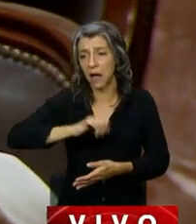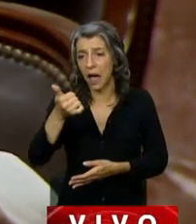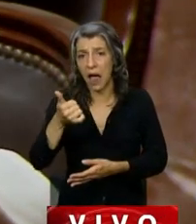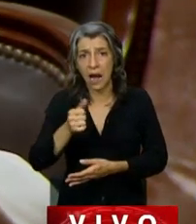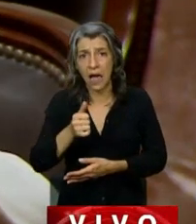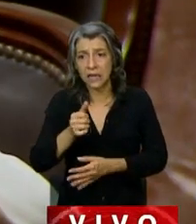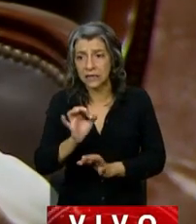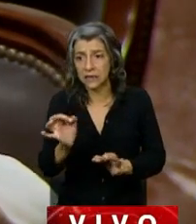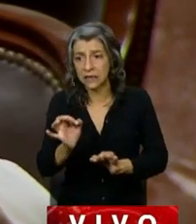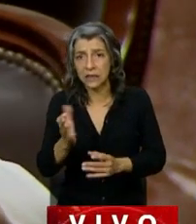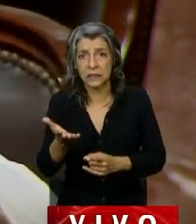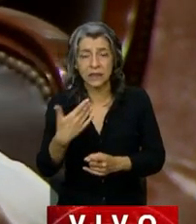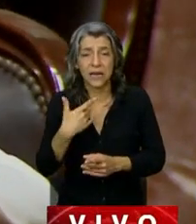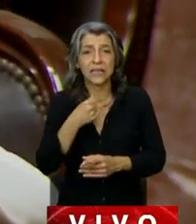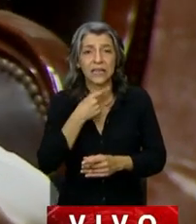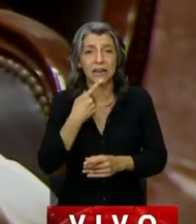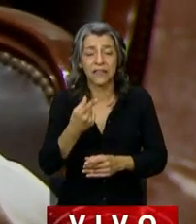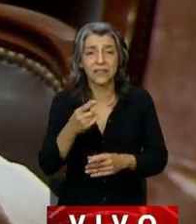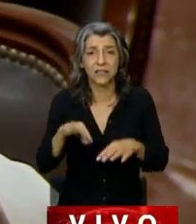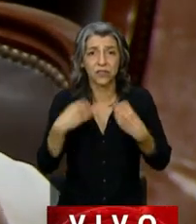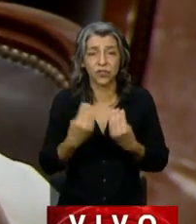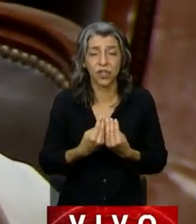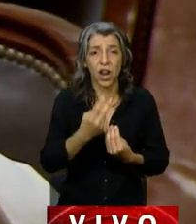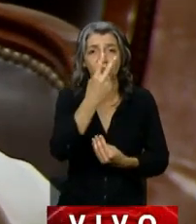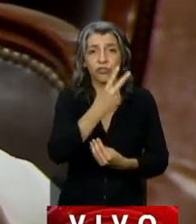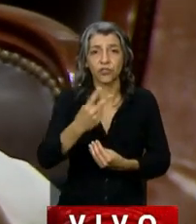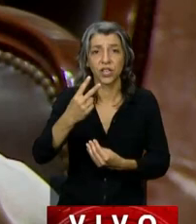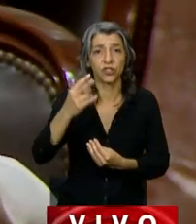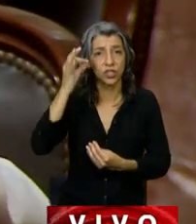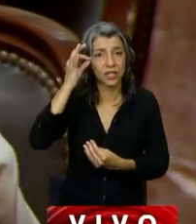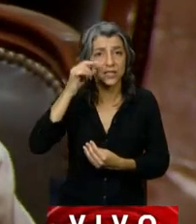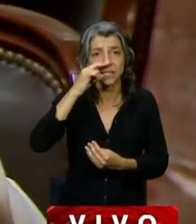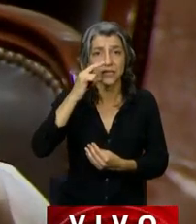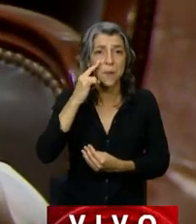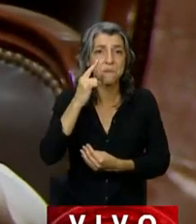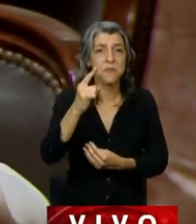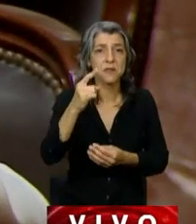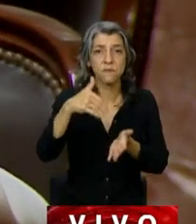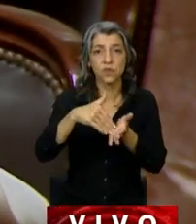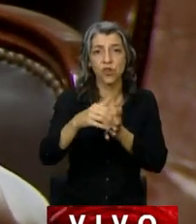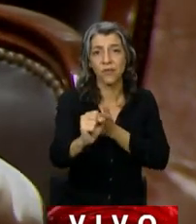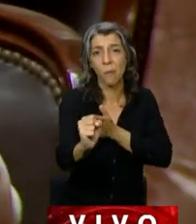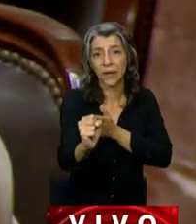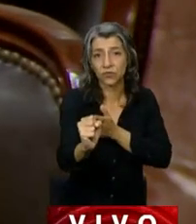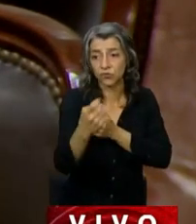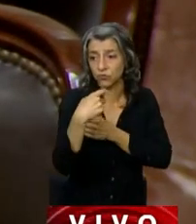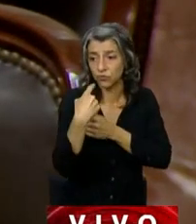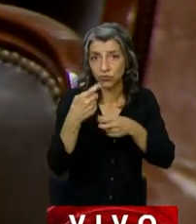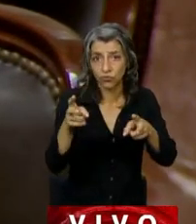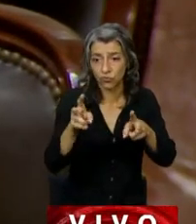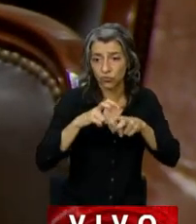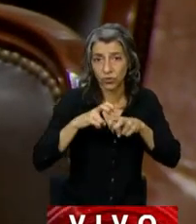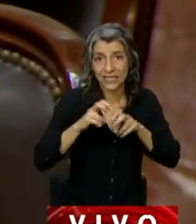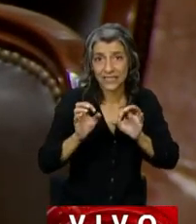significan 237 mil millones de pesos que dejan de ingresar. A ver,